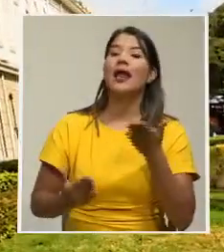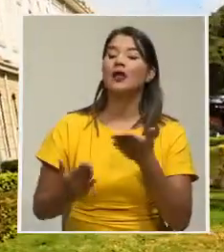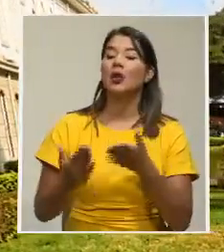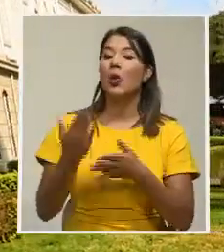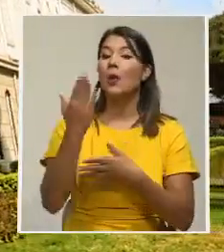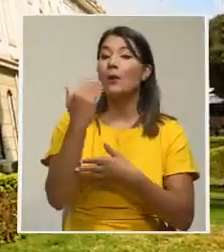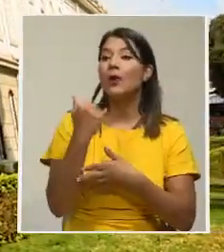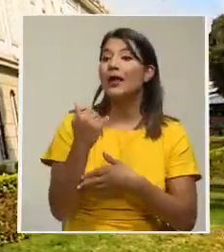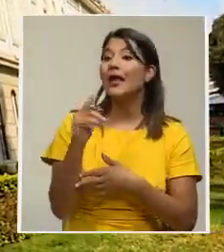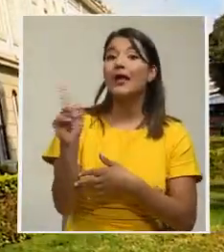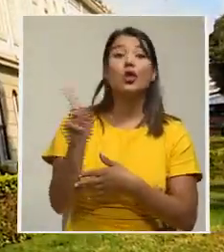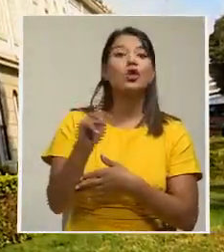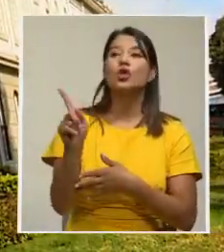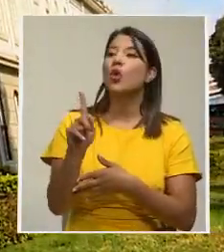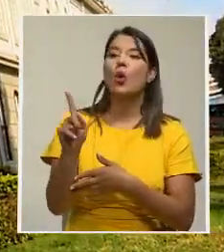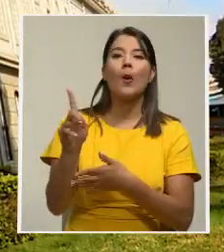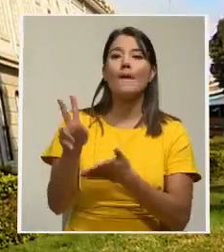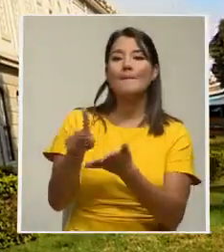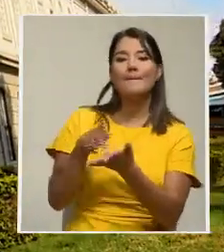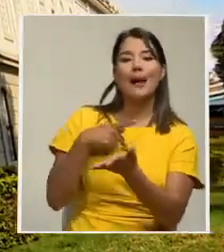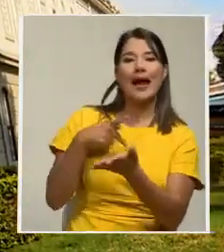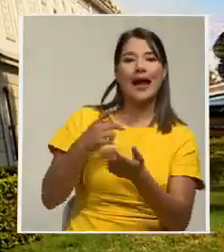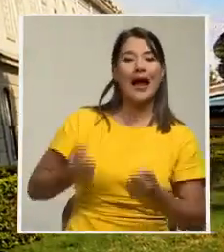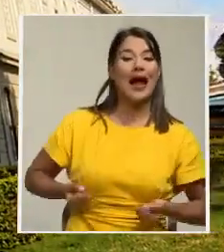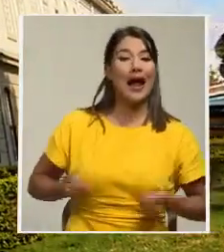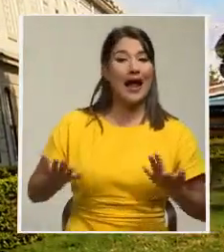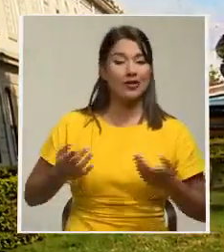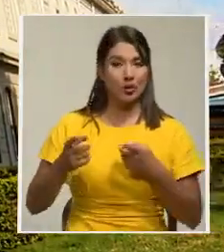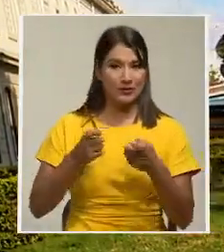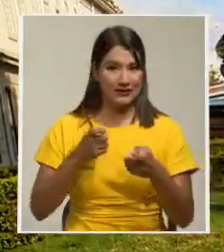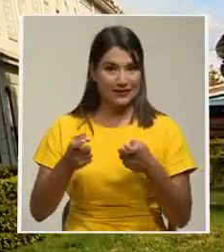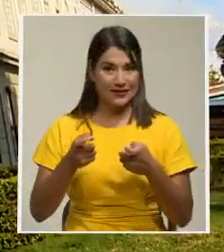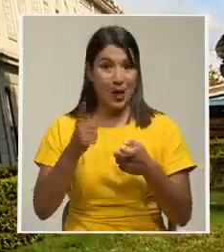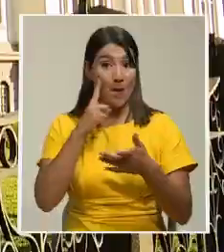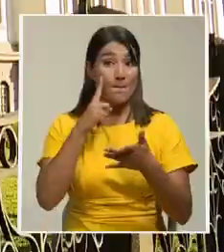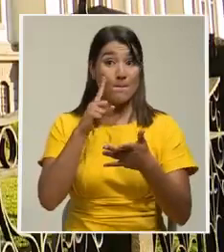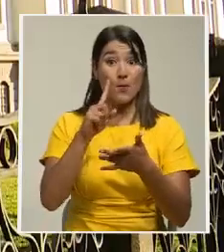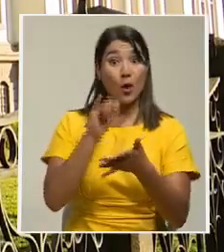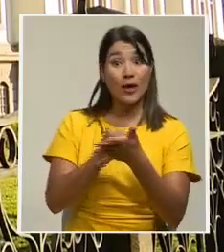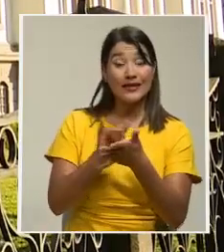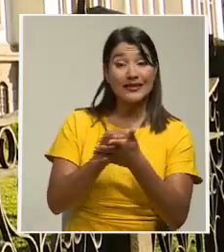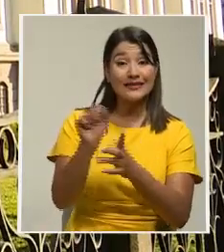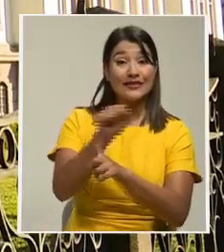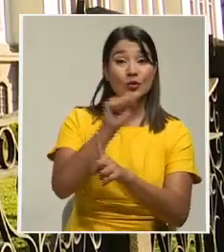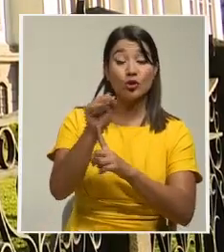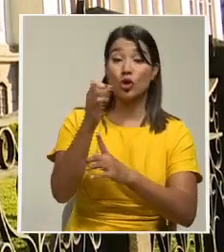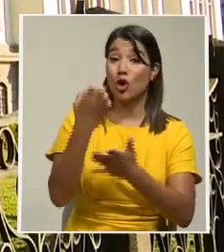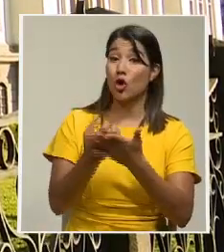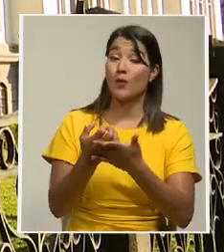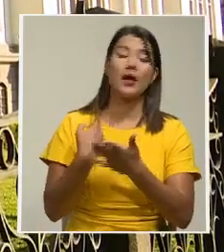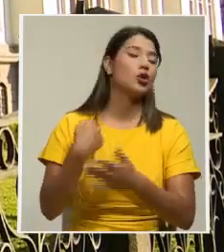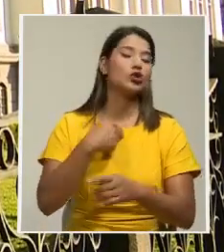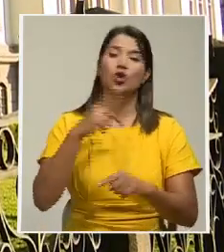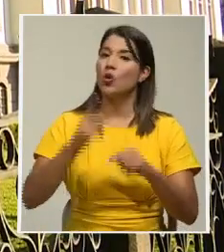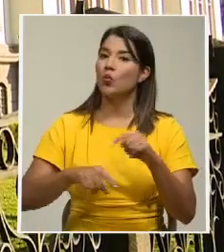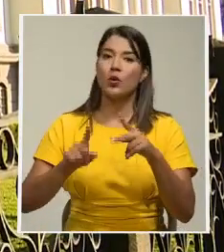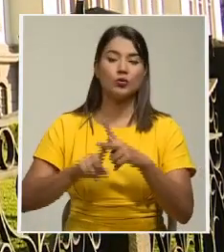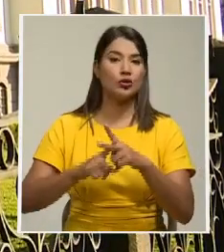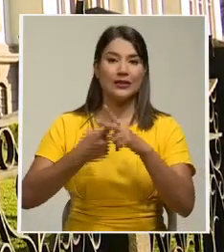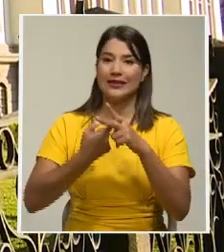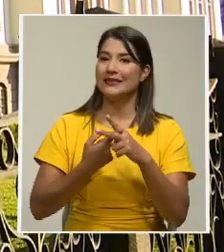subgragan los gastos administrativos. A raíz de esa situación económica, es por eso que no pudimos iniciar